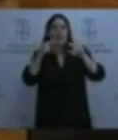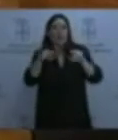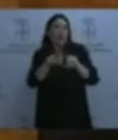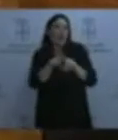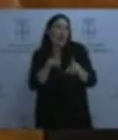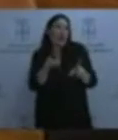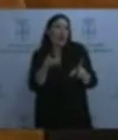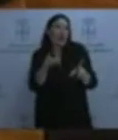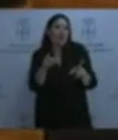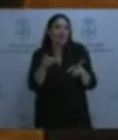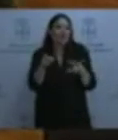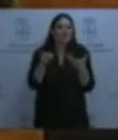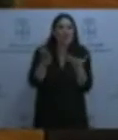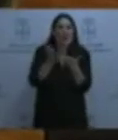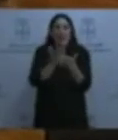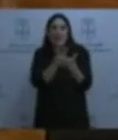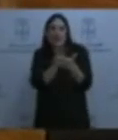estación intermedia